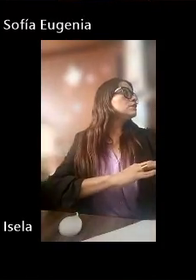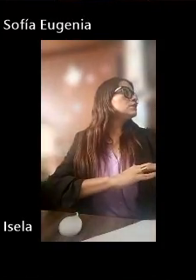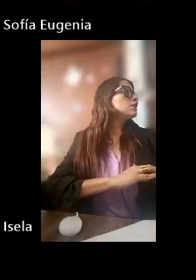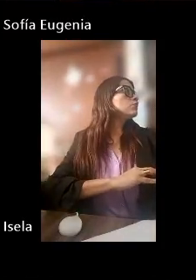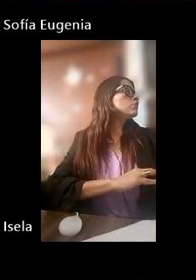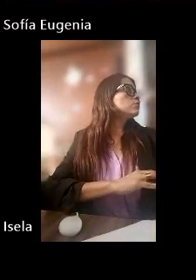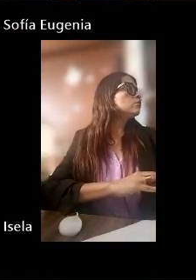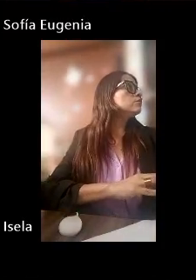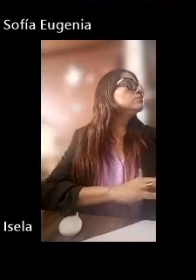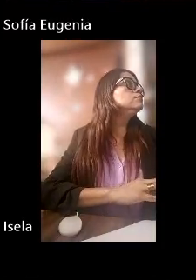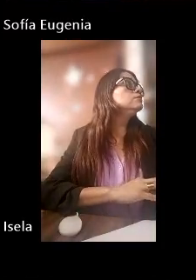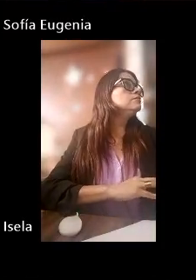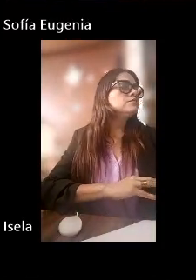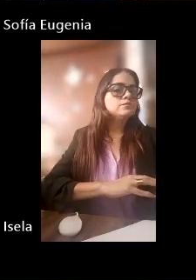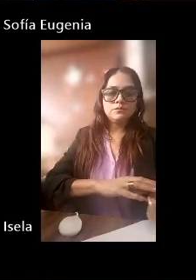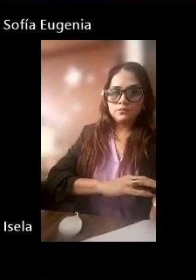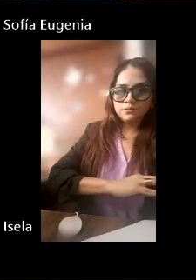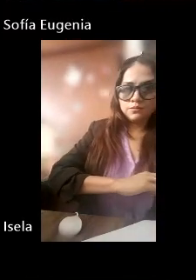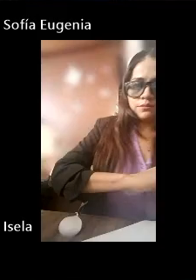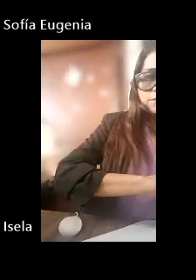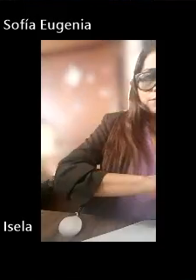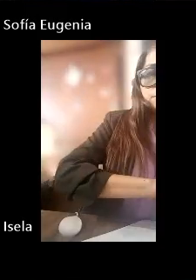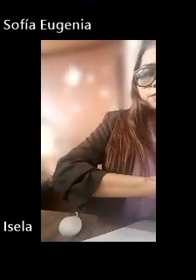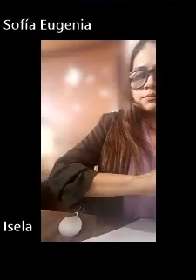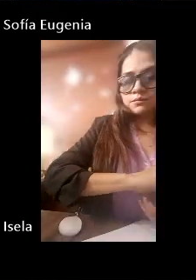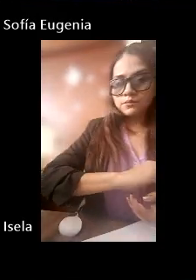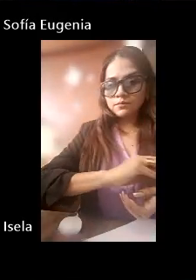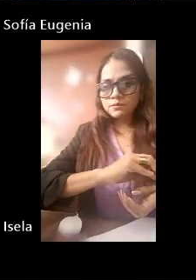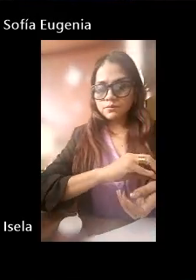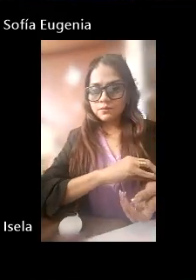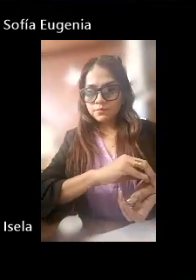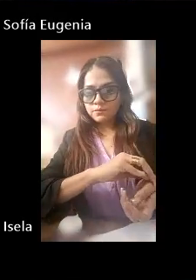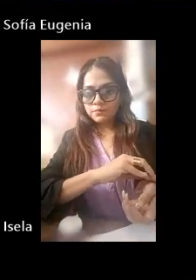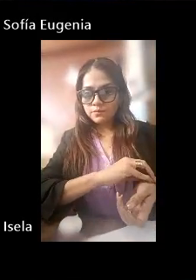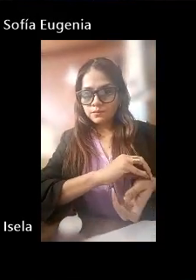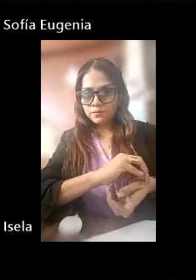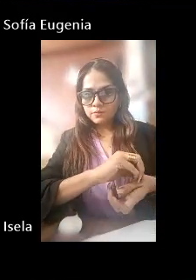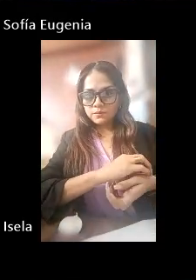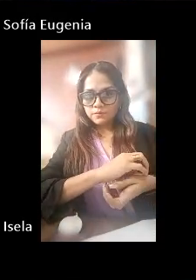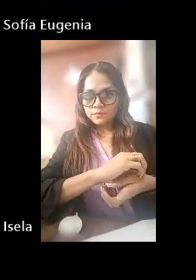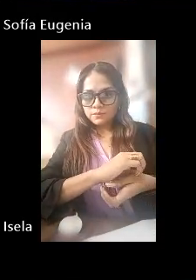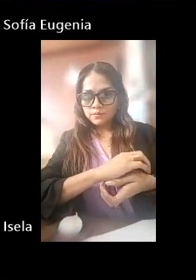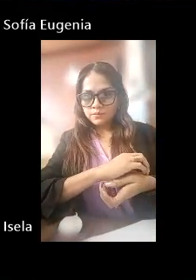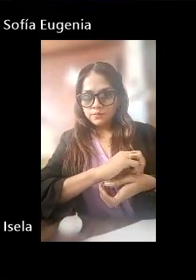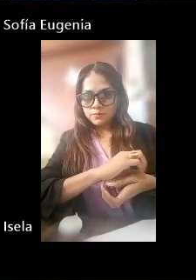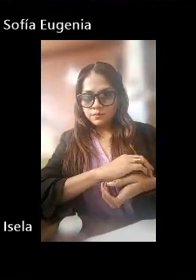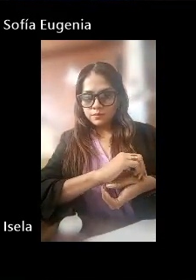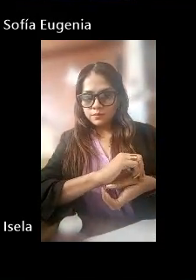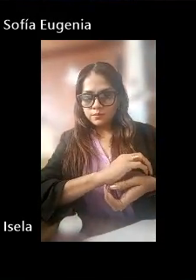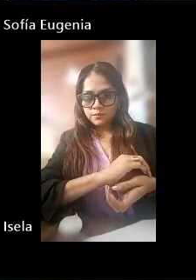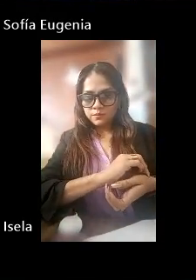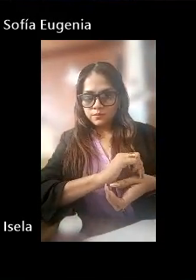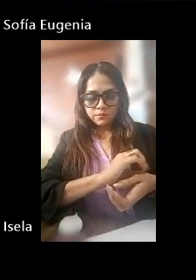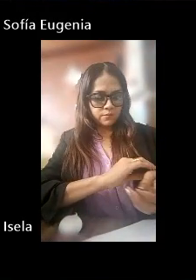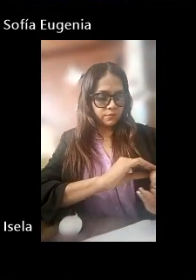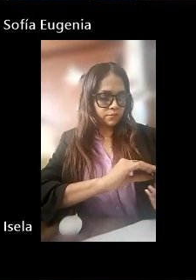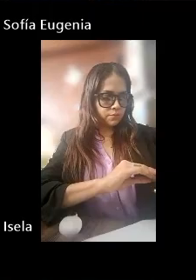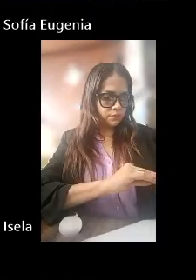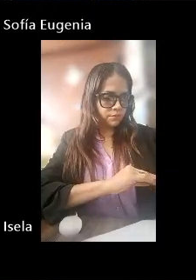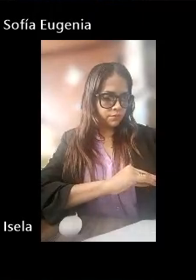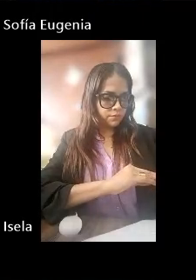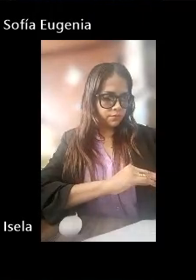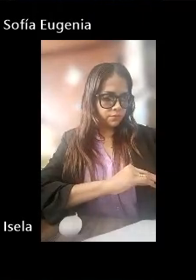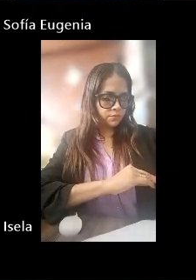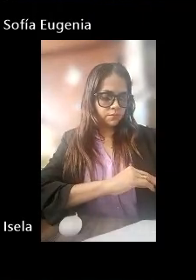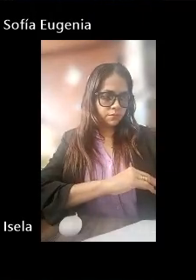dale. Yo les platicaba justo el sábado que fue una mamá que ya tiene muchos años en la agrupación y me encanta